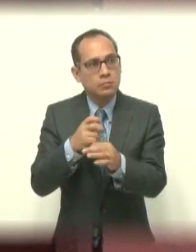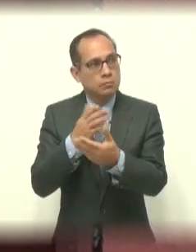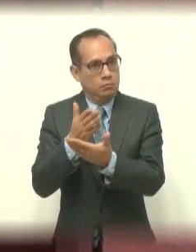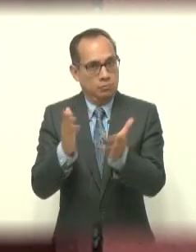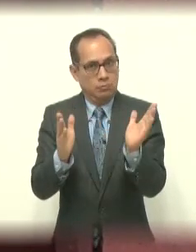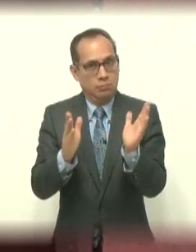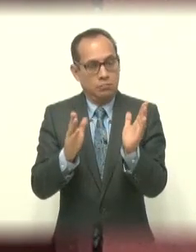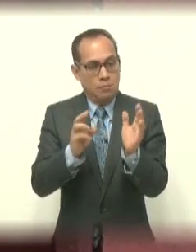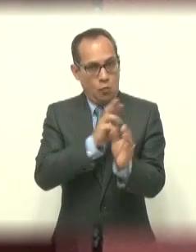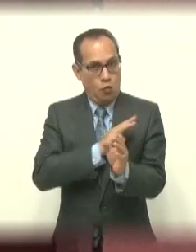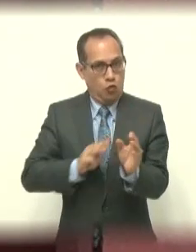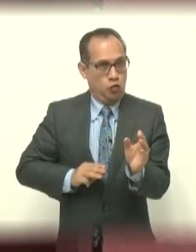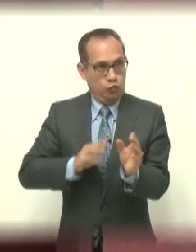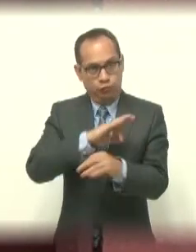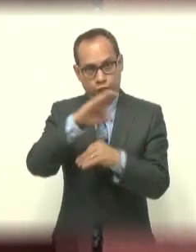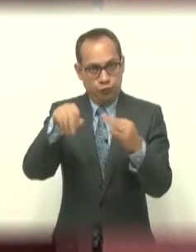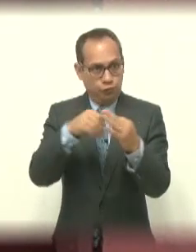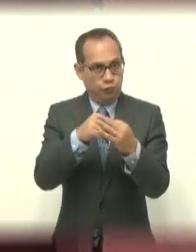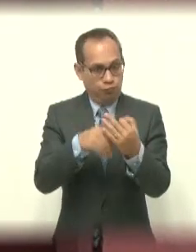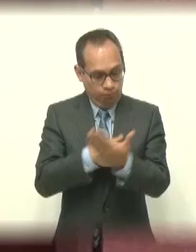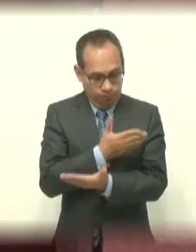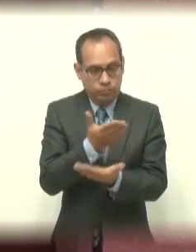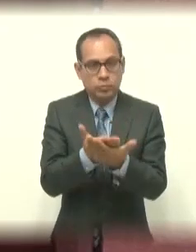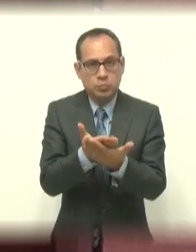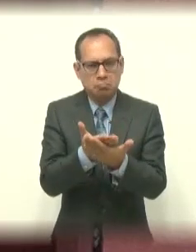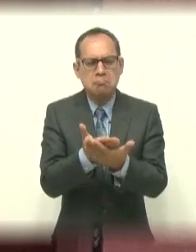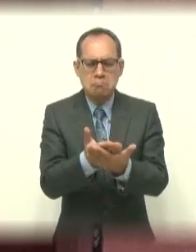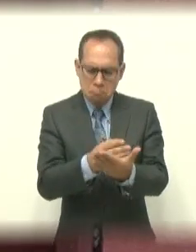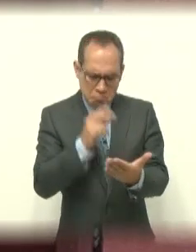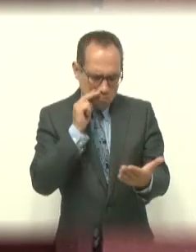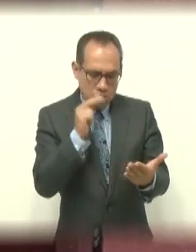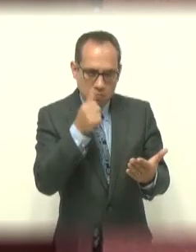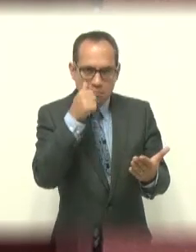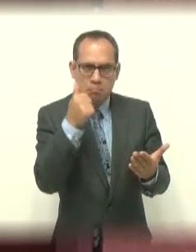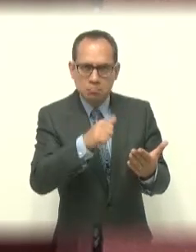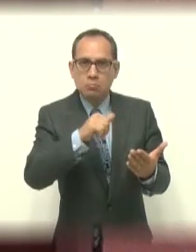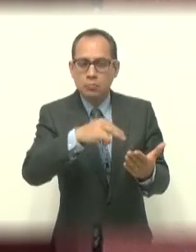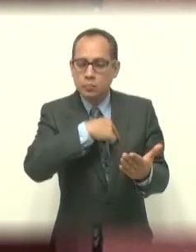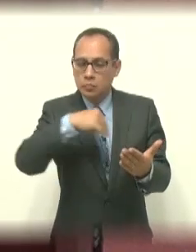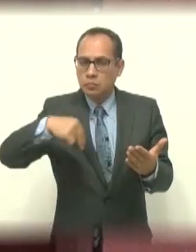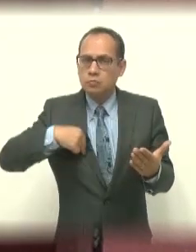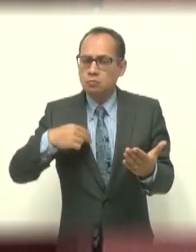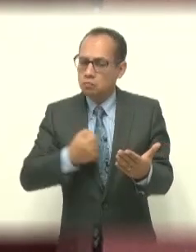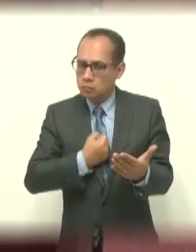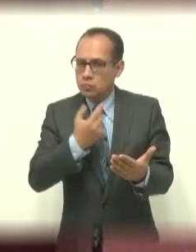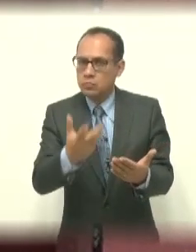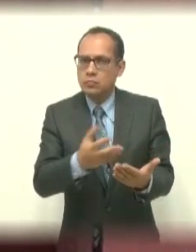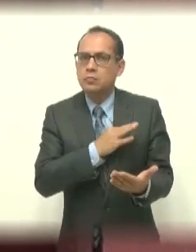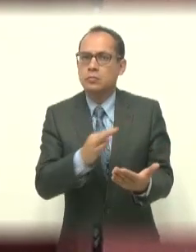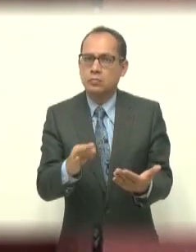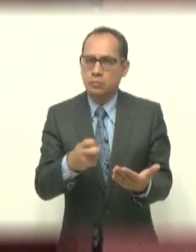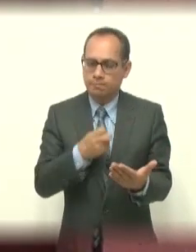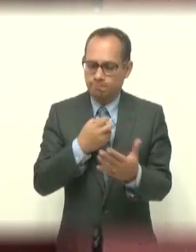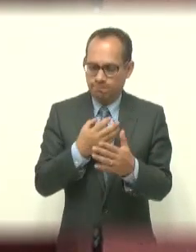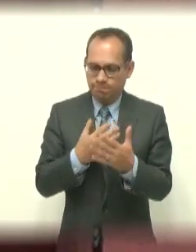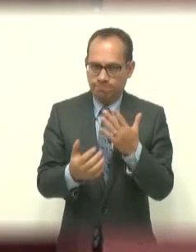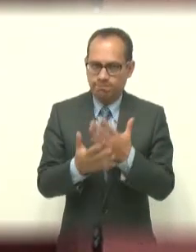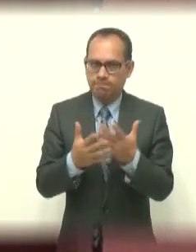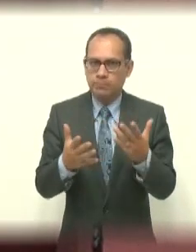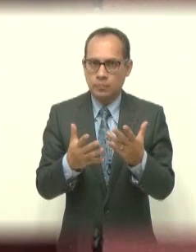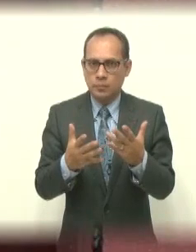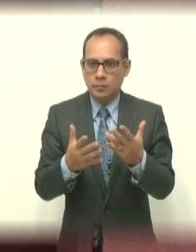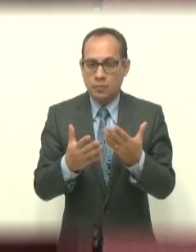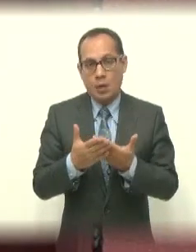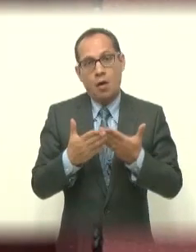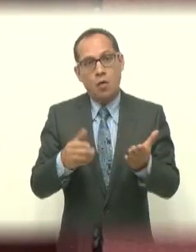los municipios y aportando ese granito de arena que nos distinga. Hoy tenemos una gran responsabilidad, ya que